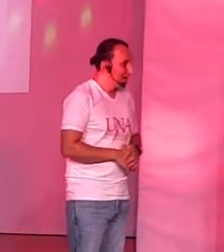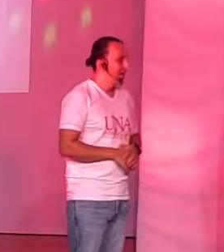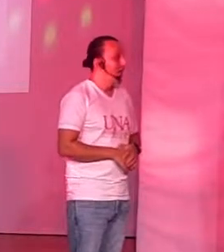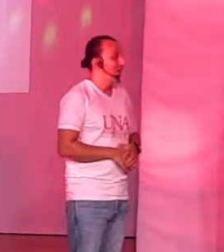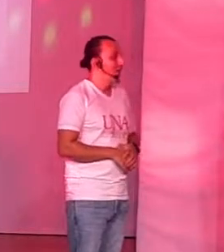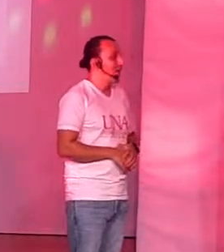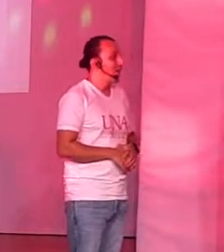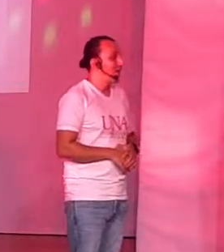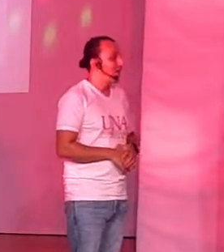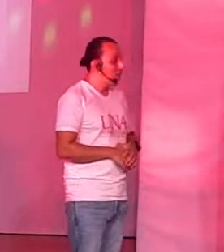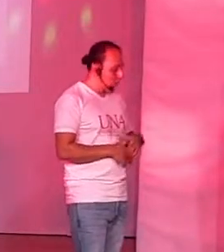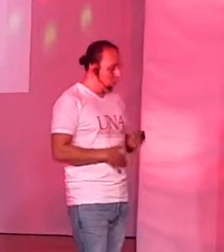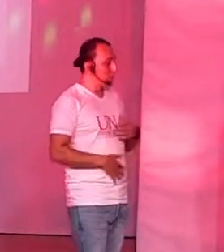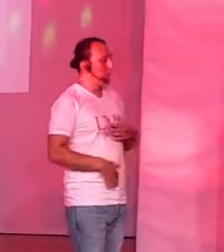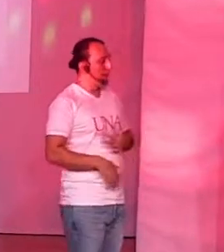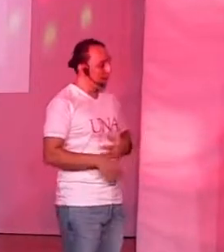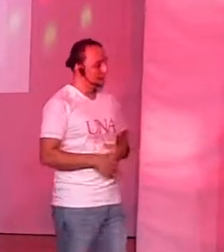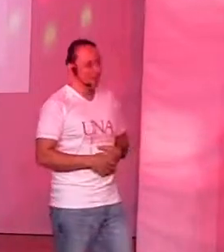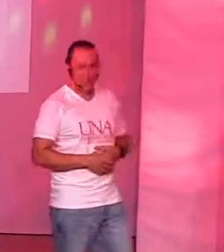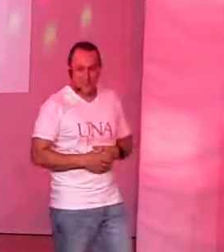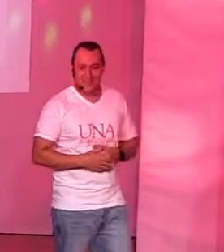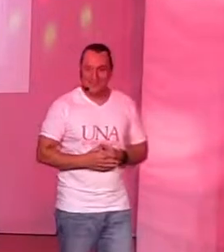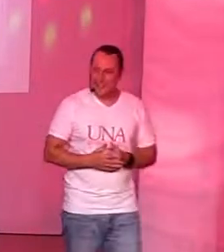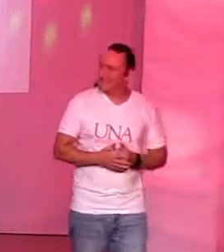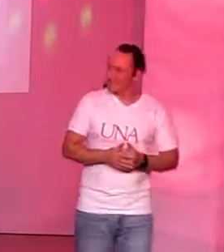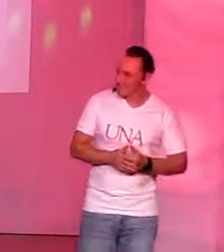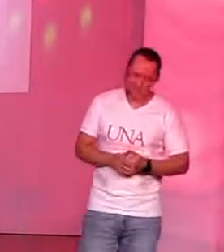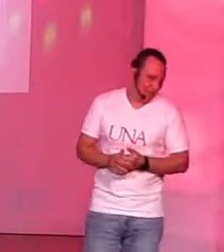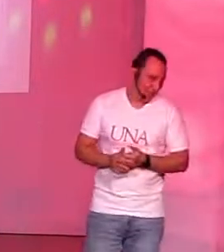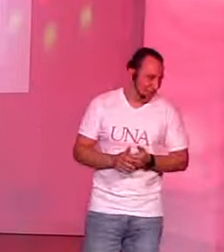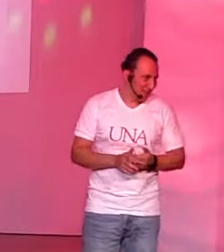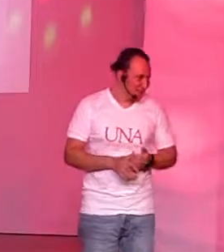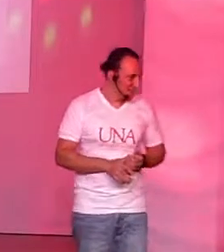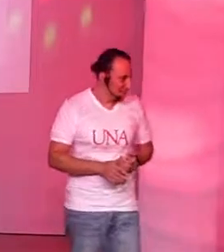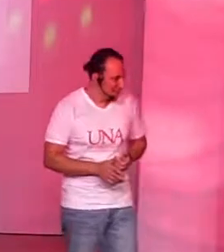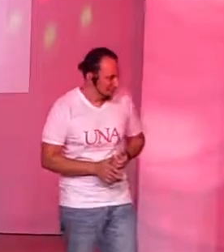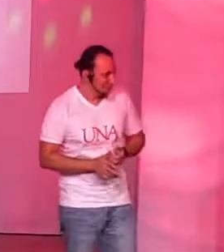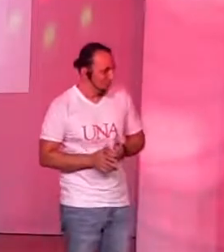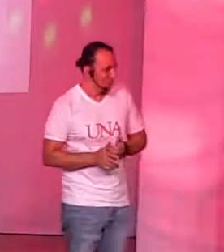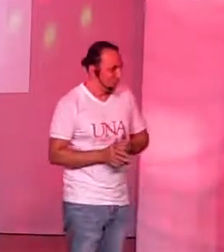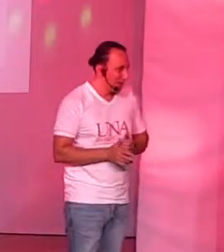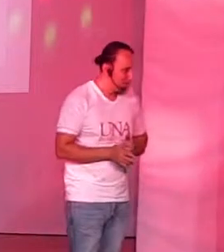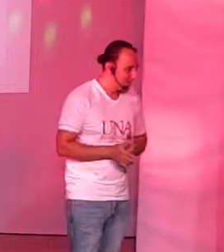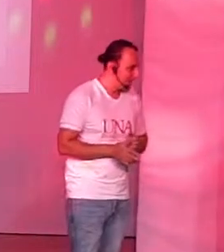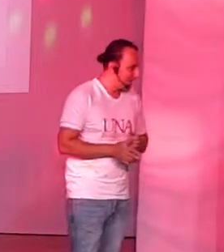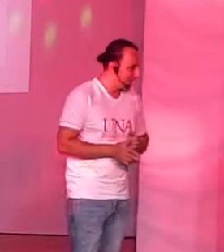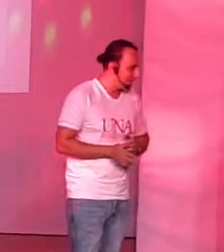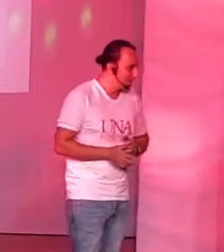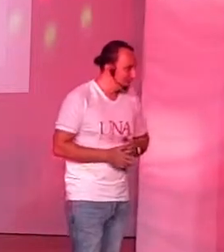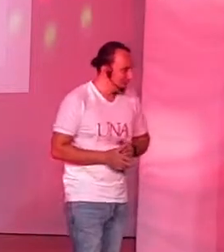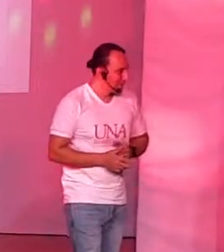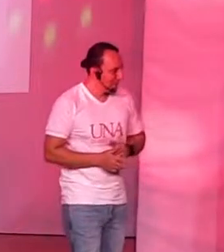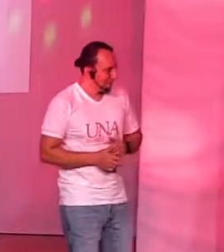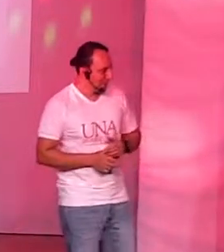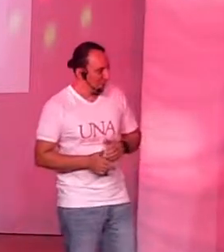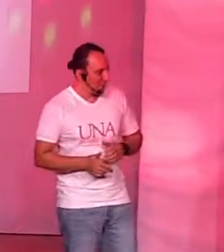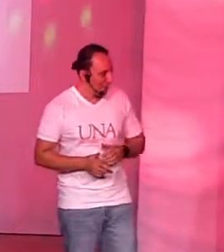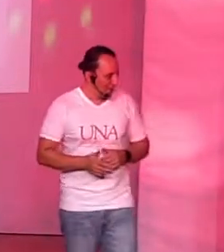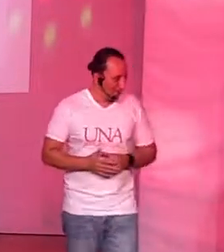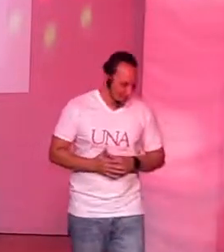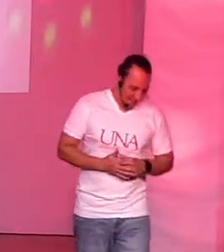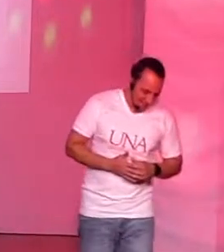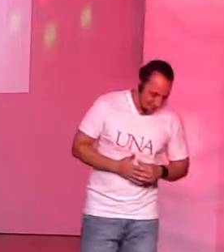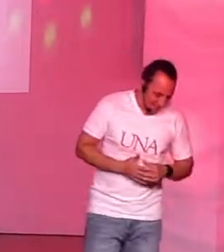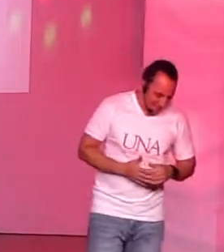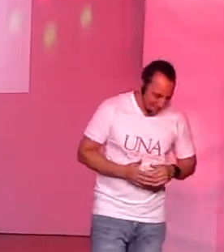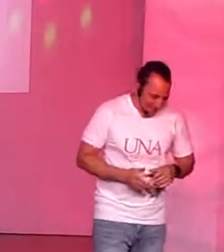Rectoría frente a la Plaza Victoria. Muy bien. O sea, yo no me pierdo ahí. Está. No nos vamos a perder. Buenísima esa dirección. ¿Quién más,